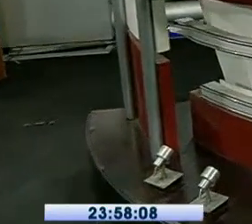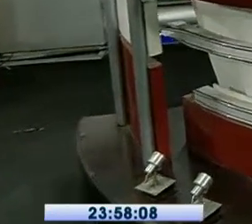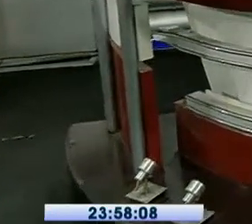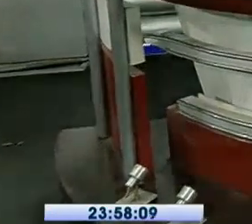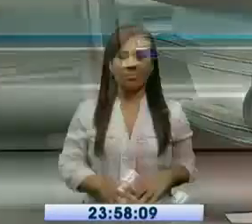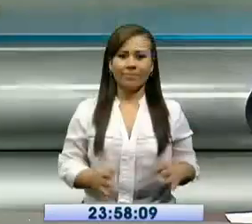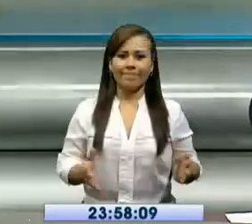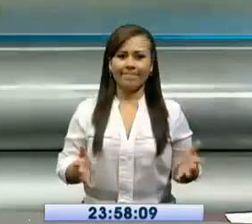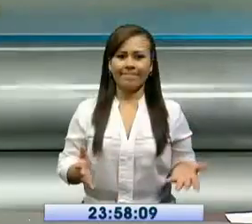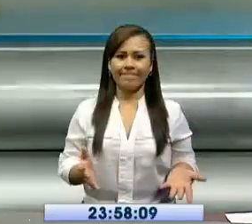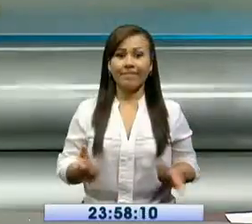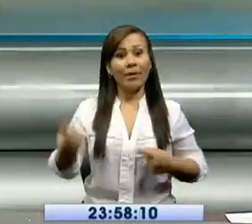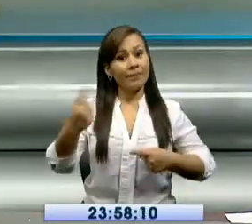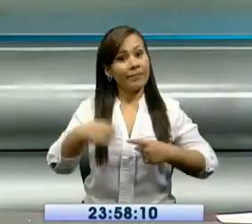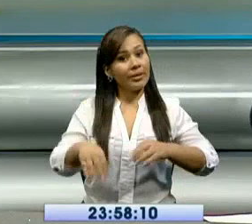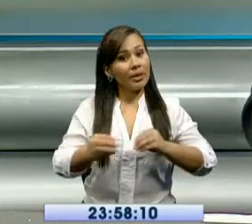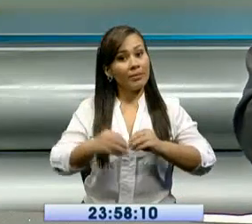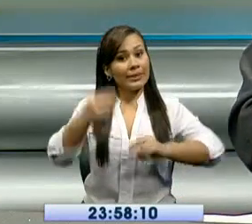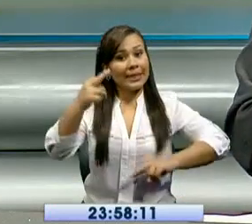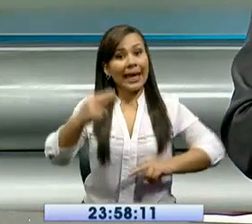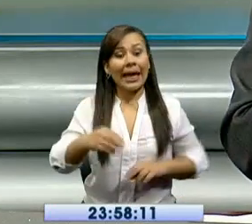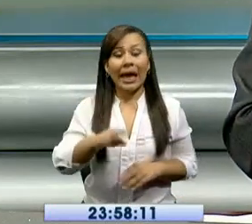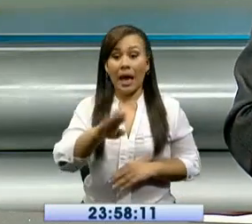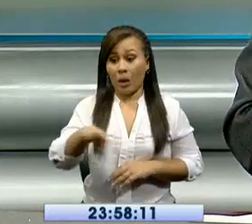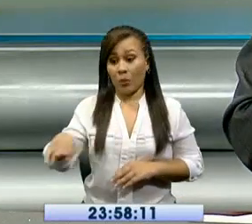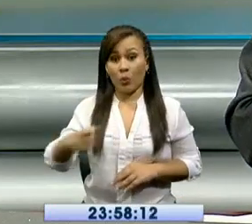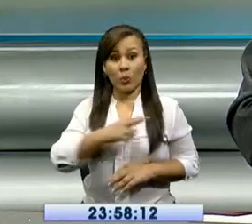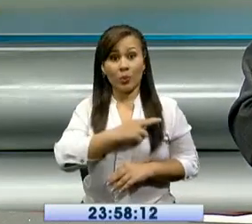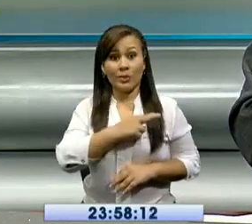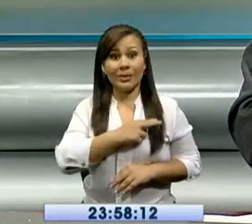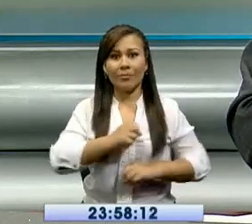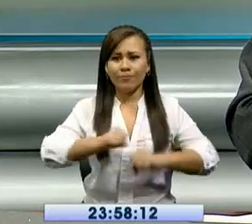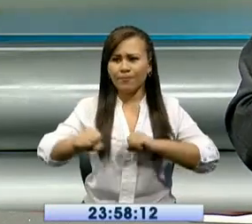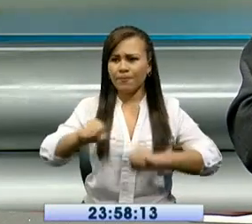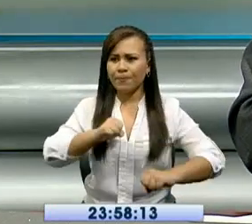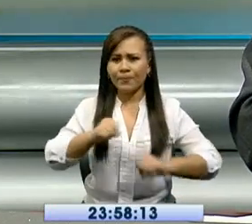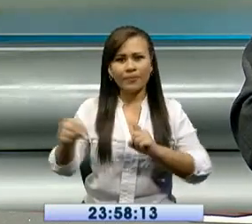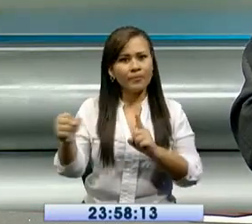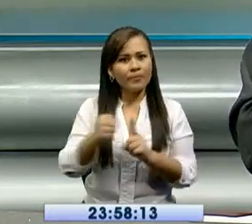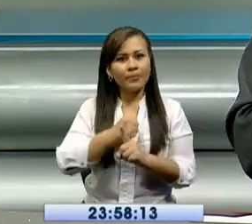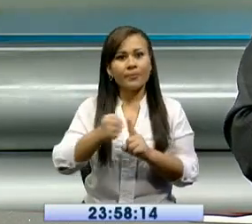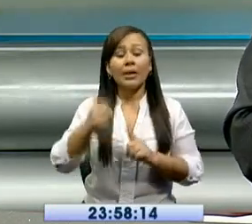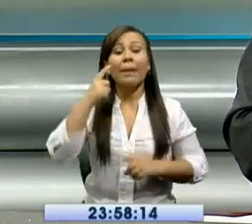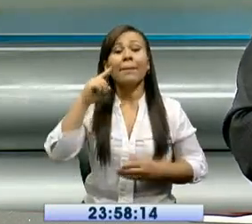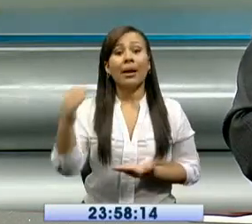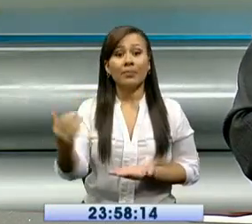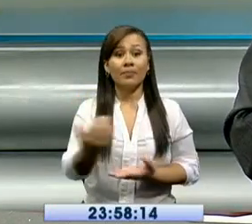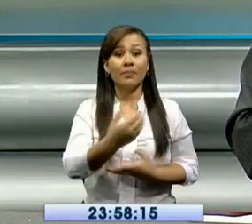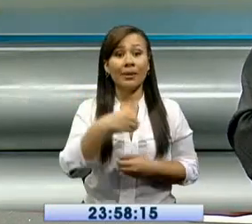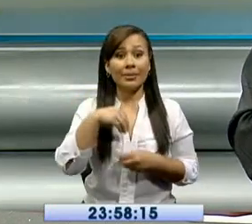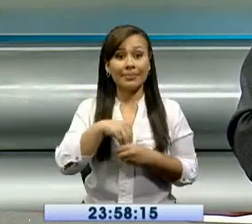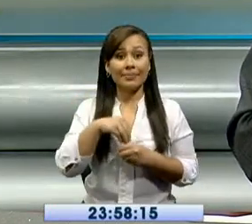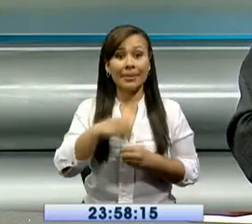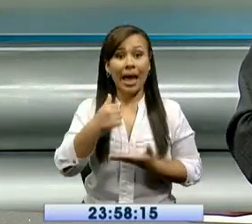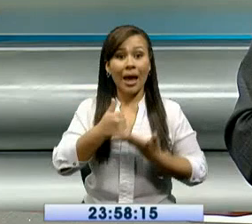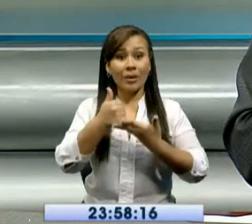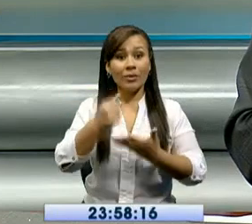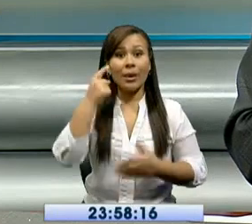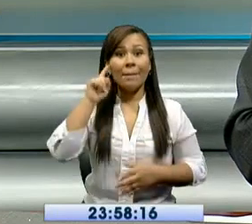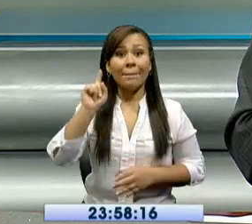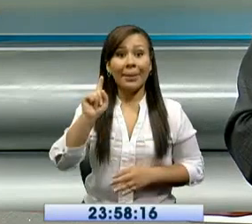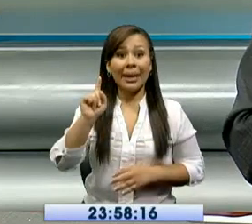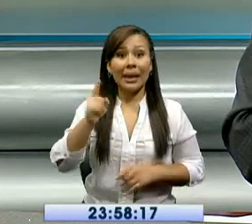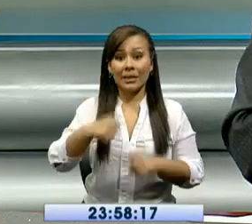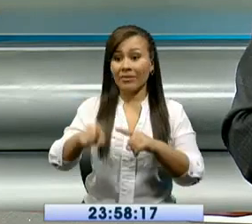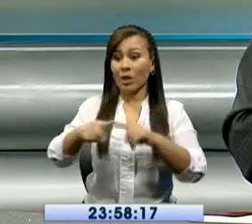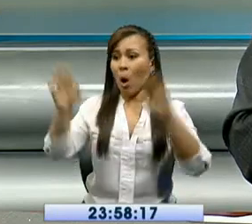Bueno, estamos listos para continuar con la información. Estudiantes universitarios se suman a la tarea de gestionar la ayuda a los damnificados del terremoto que destruyó varias